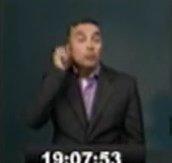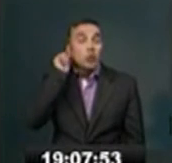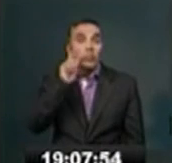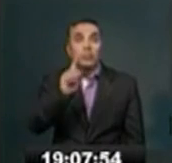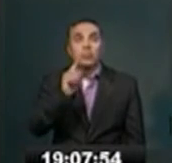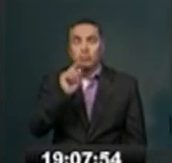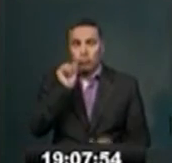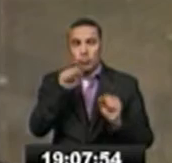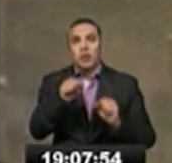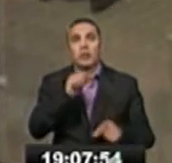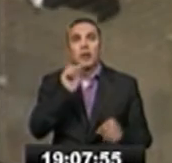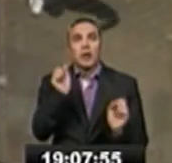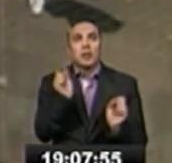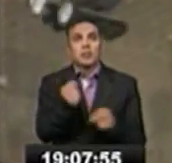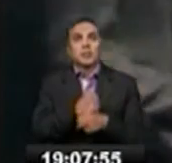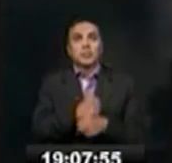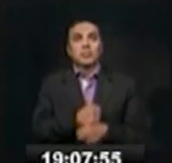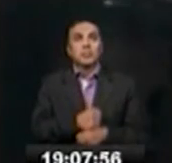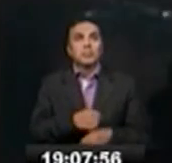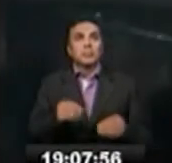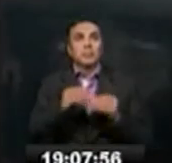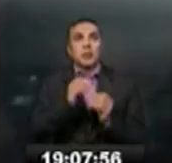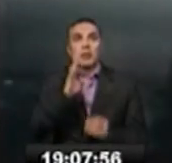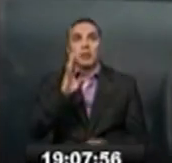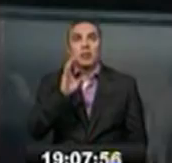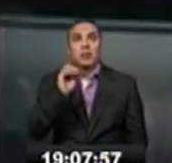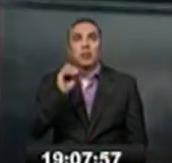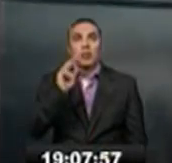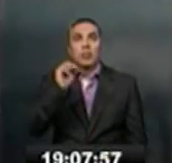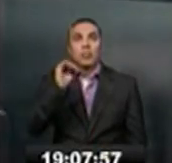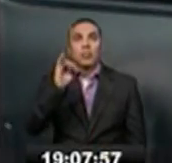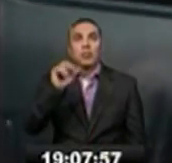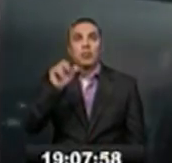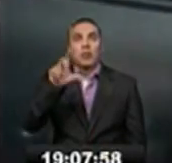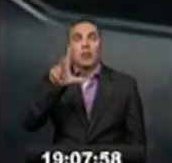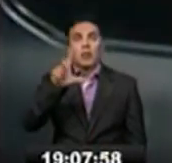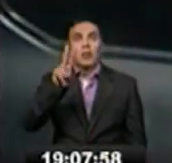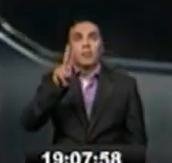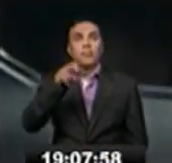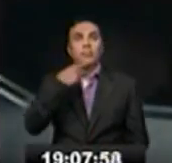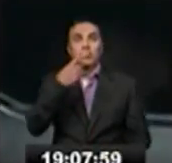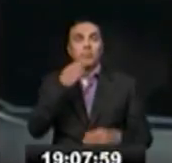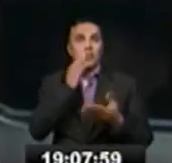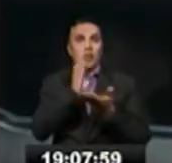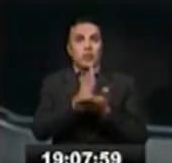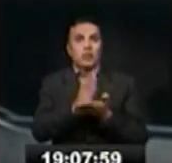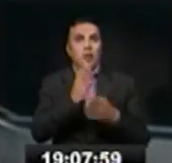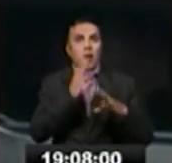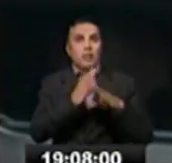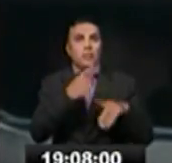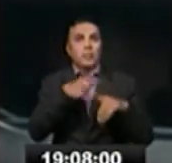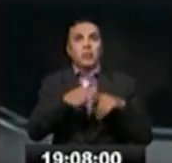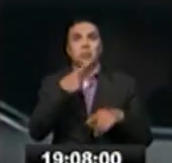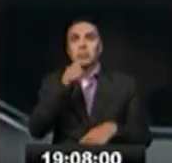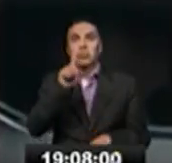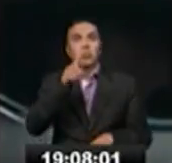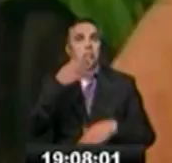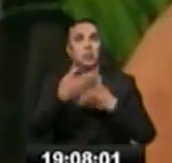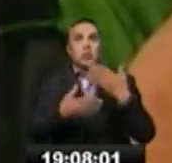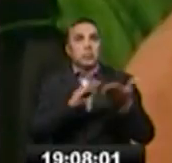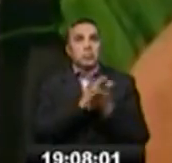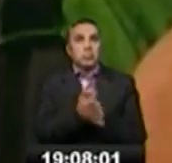cuenta con ello. Topic ha rendido dos veces su versión en el caso Sobornos 2012-2016, pero no ha sido